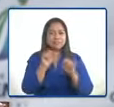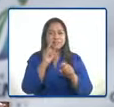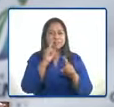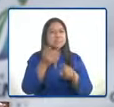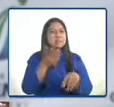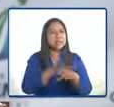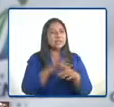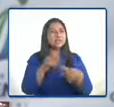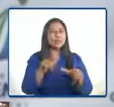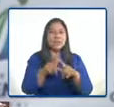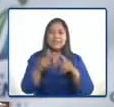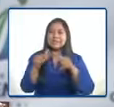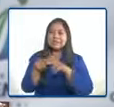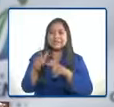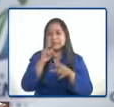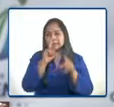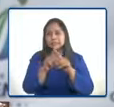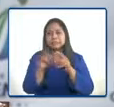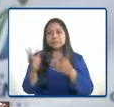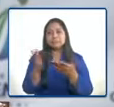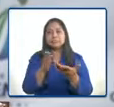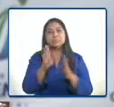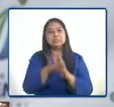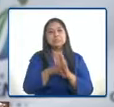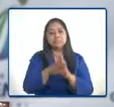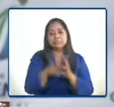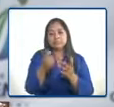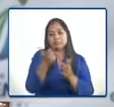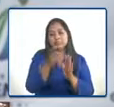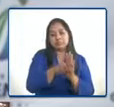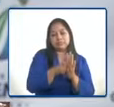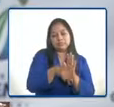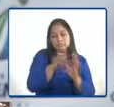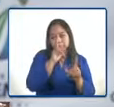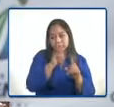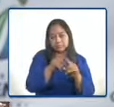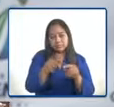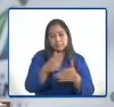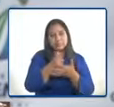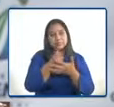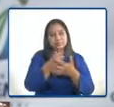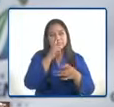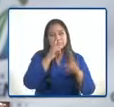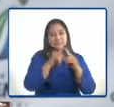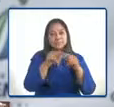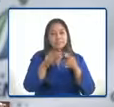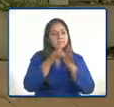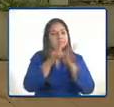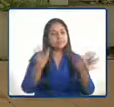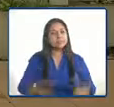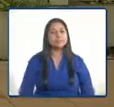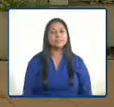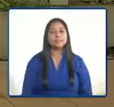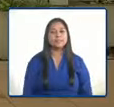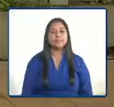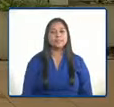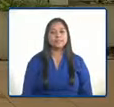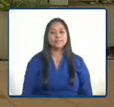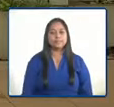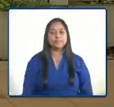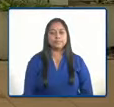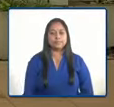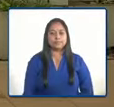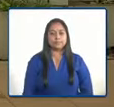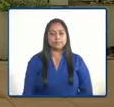destinos, y esto trae también menores costos que son beneficio del público en general. Gracias, señor